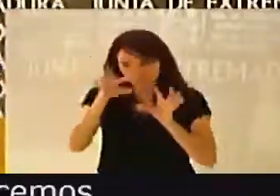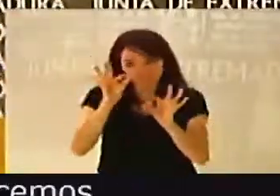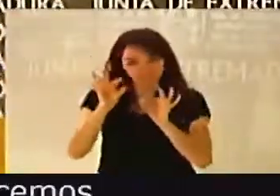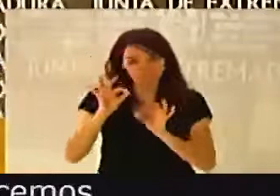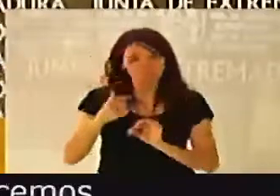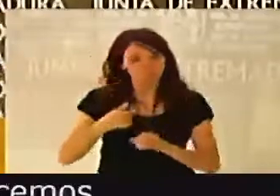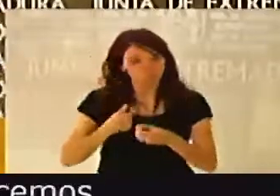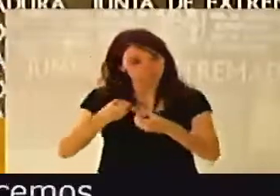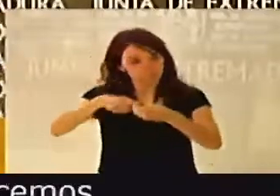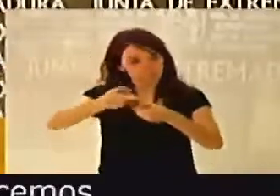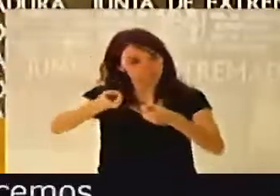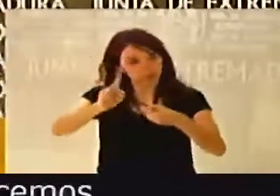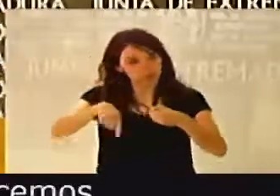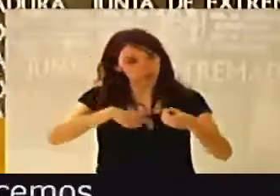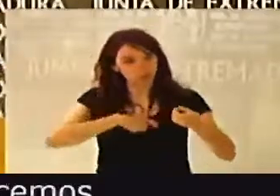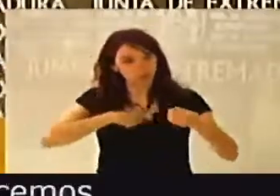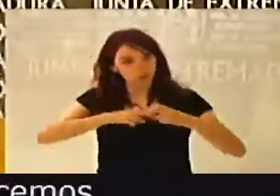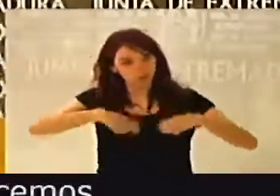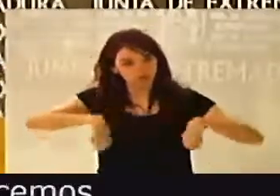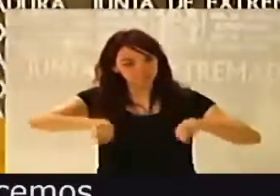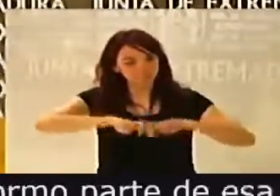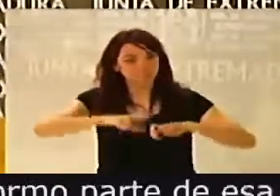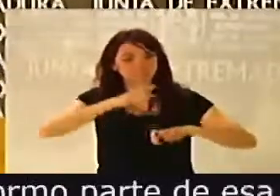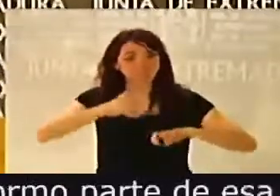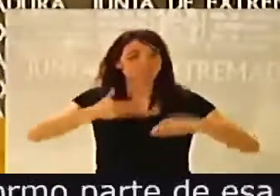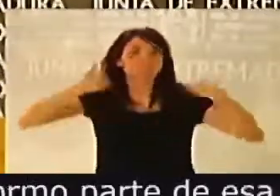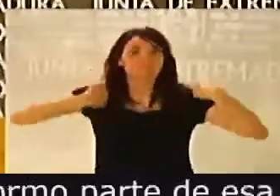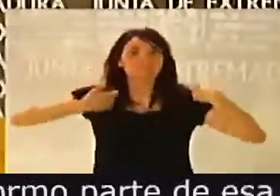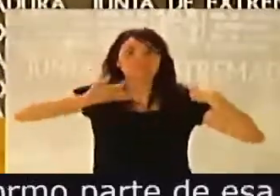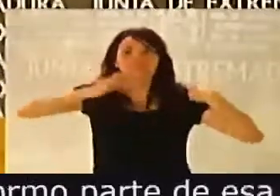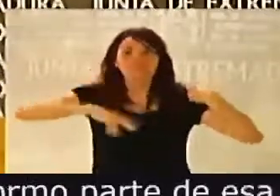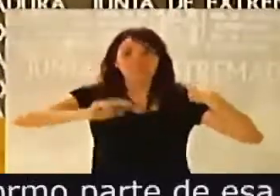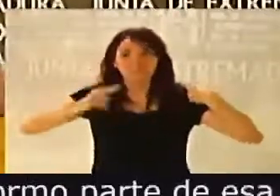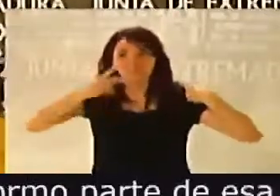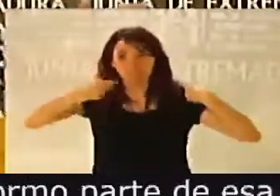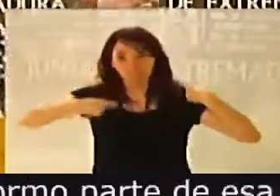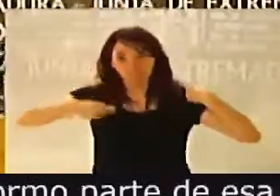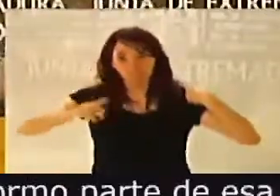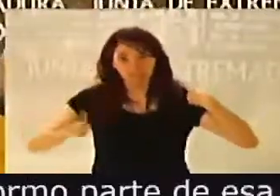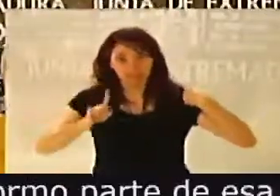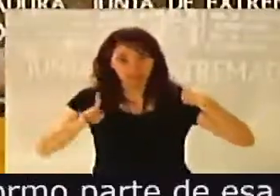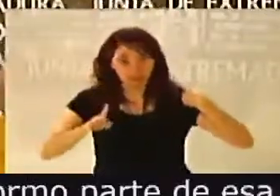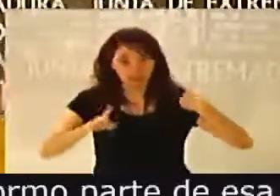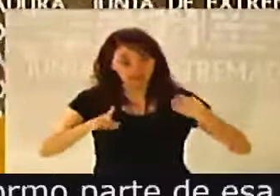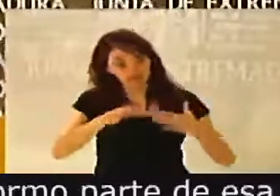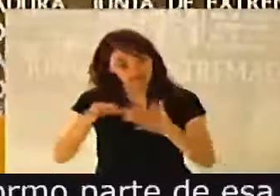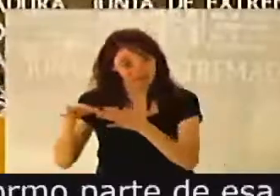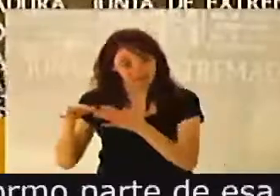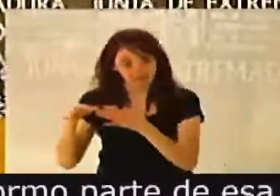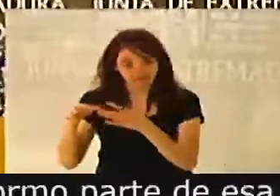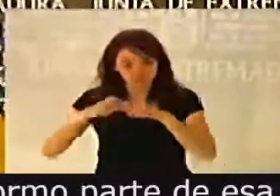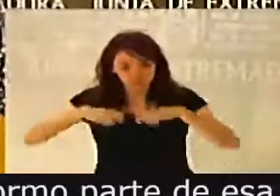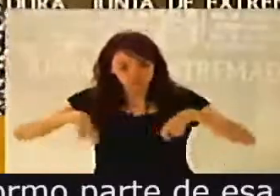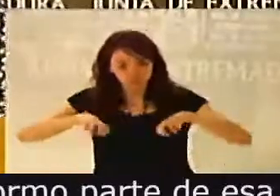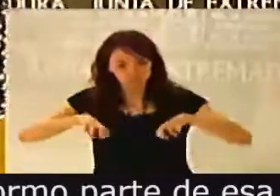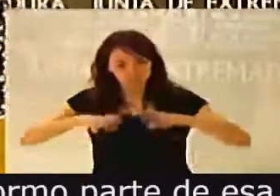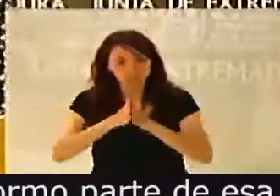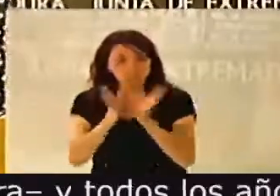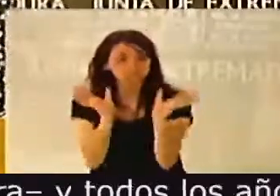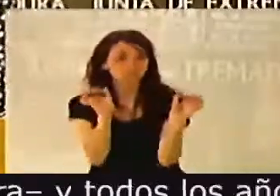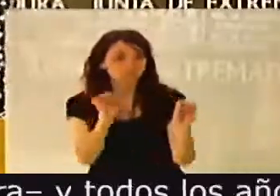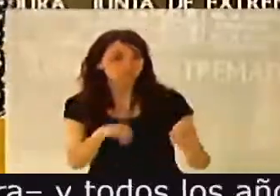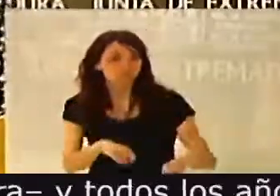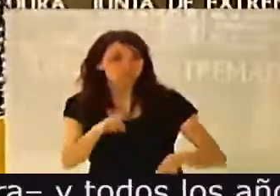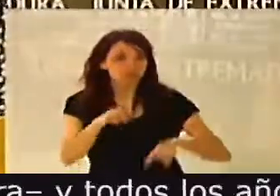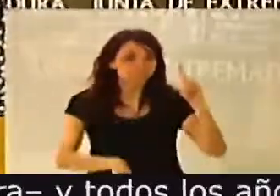parte de esa comisión que la preside la vicepresidenta primera y todos los años hemos acordado por unanimidad, atendiendo a las propuestas